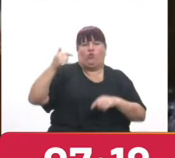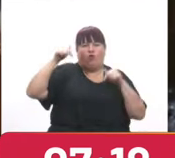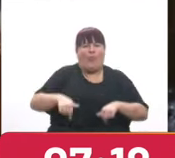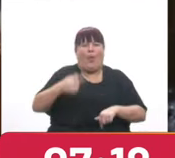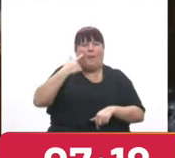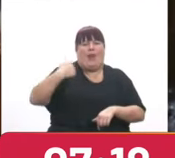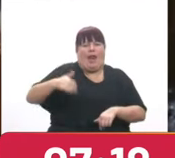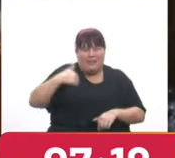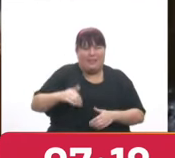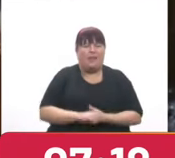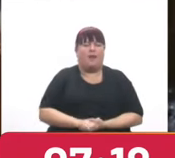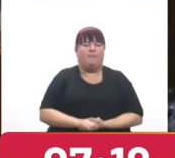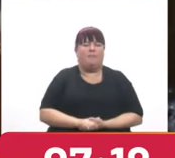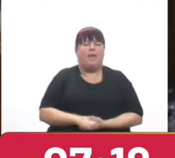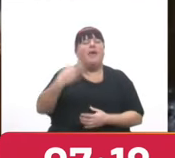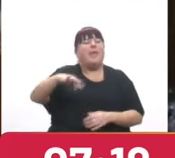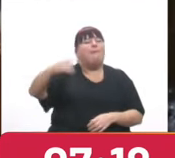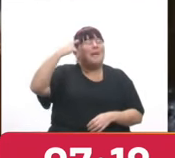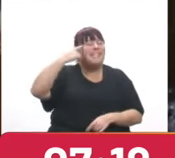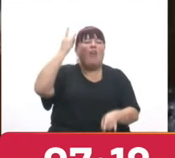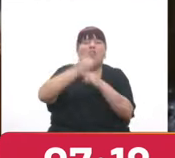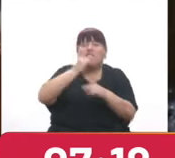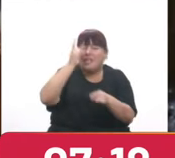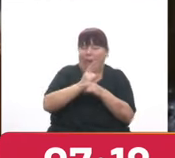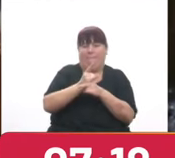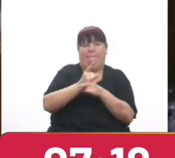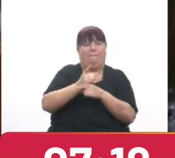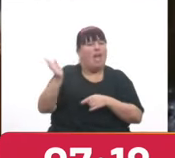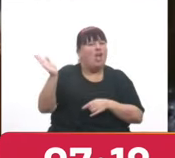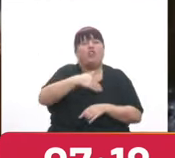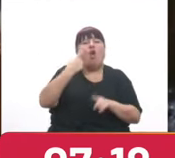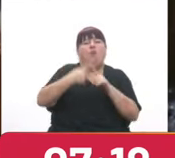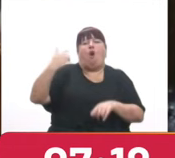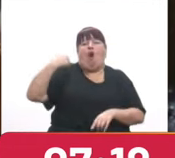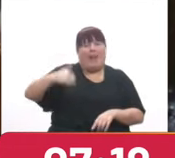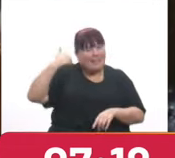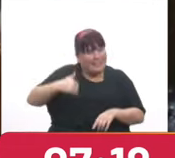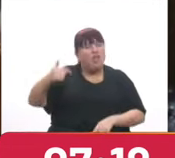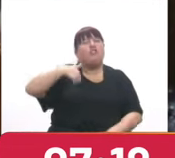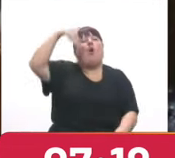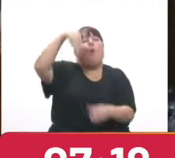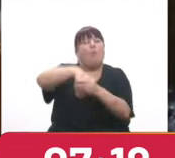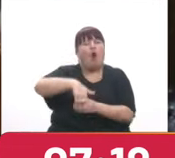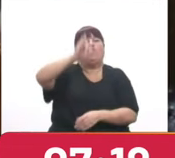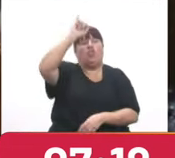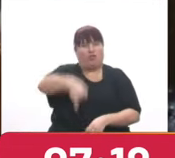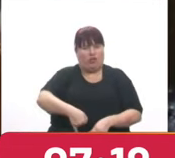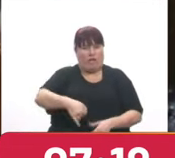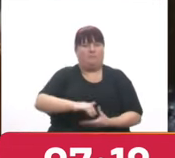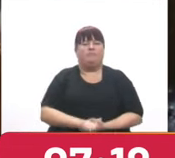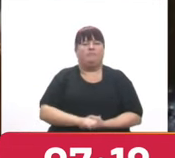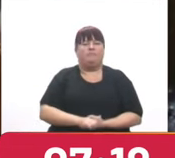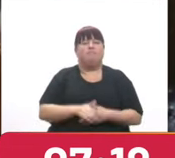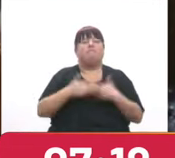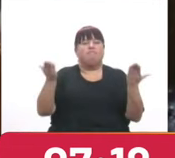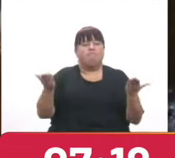argentino quedó fuera de las privatizaciones televisión y radio pública quedaron fuera de las privatizaciones tuvo que aceptar